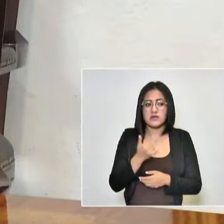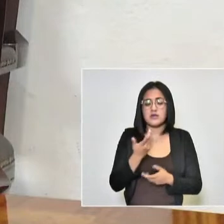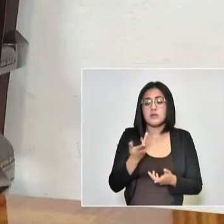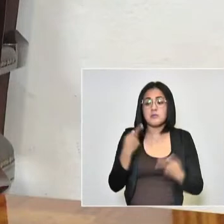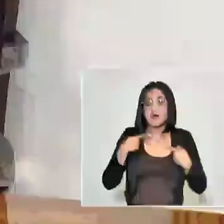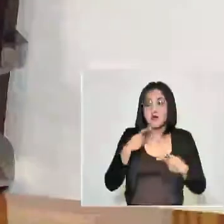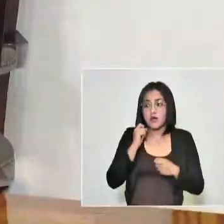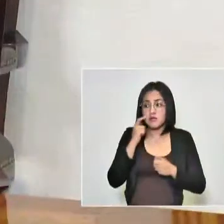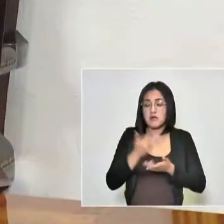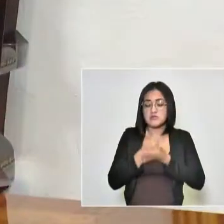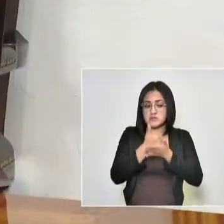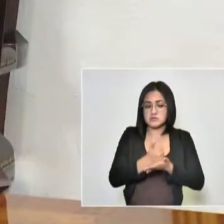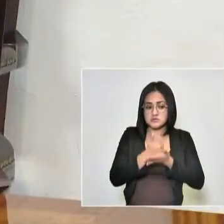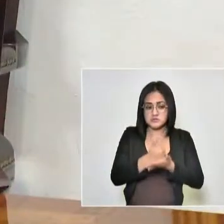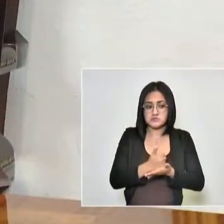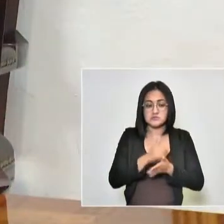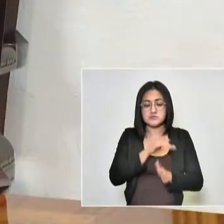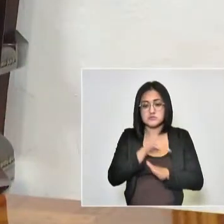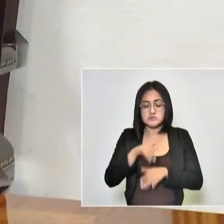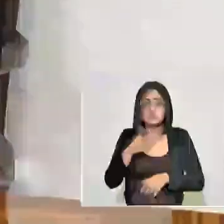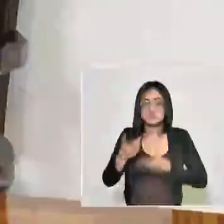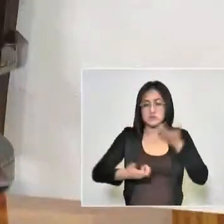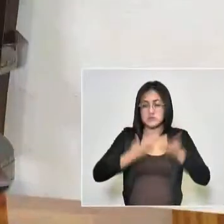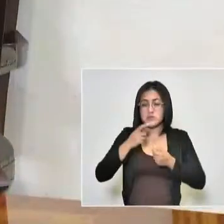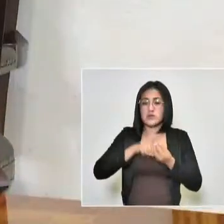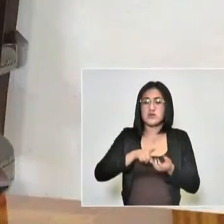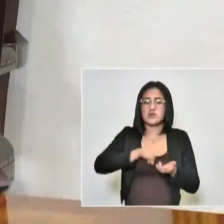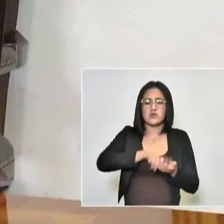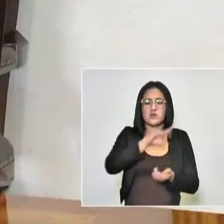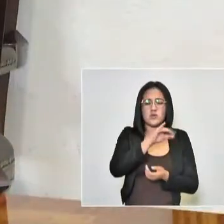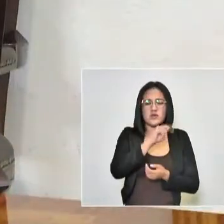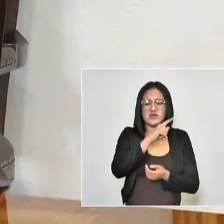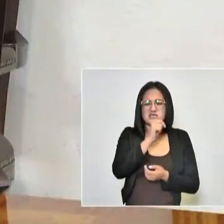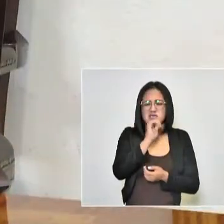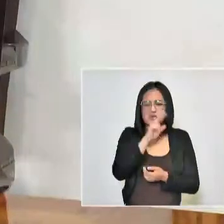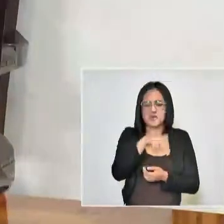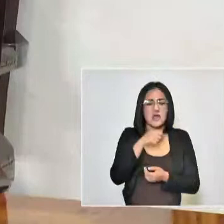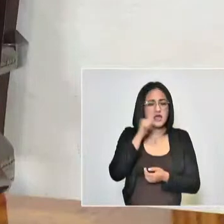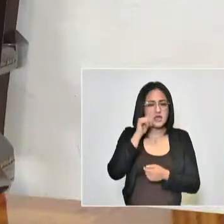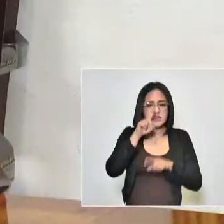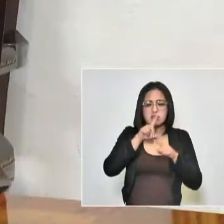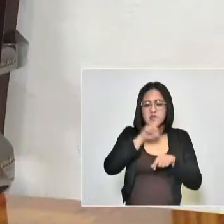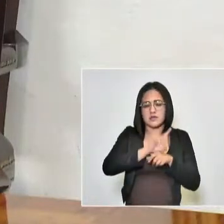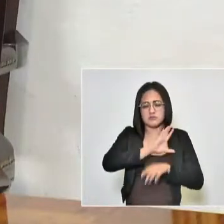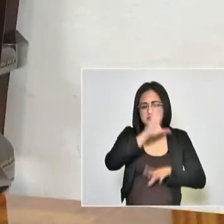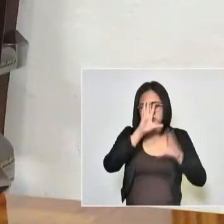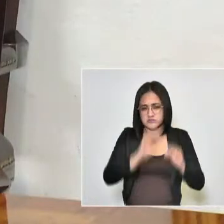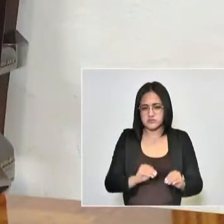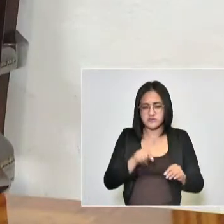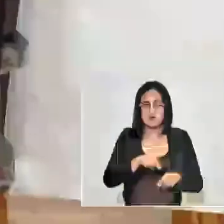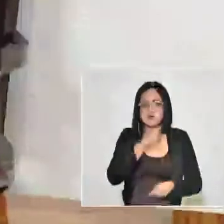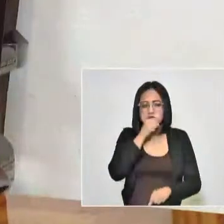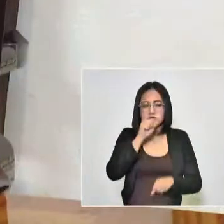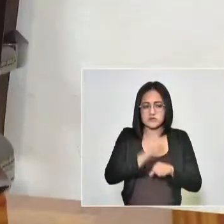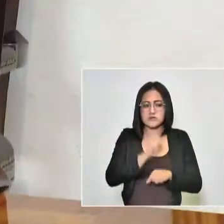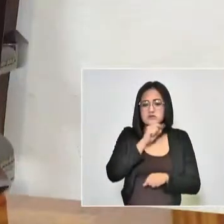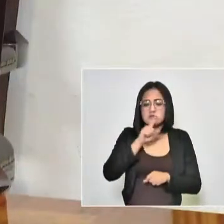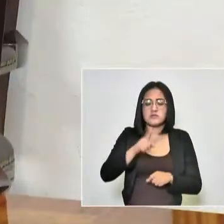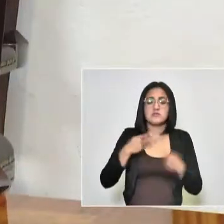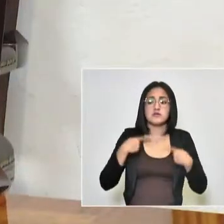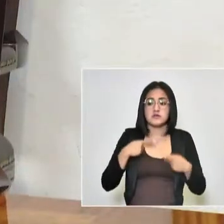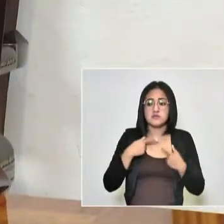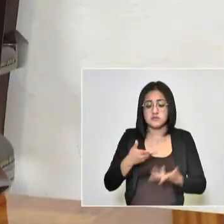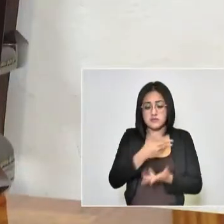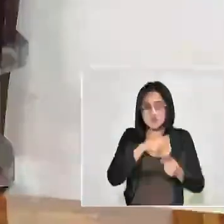voluntarios, un incendio en Cuautinchan, ya liquidado el día de ayer por nuestra Secretaría y por el voluntariado